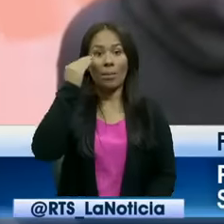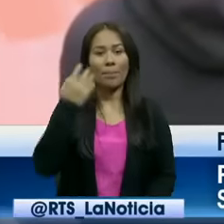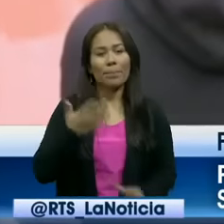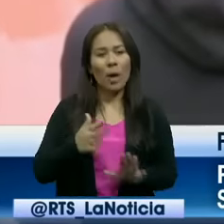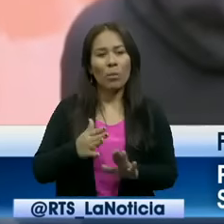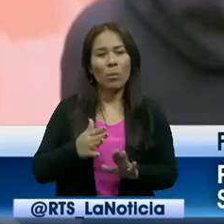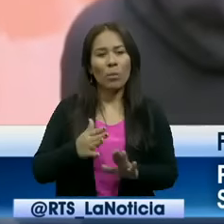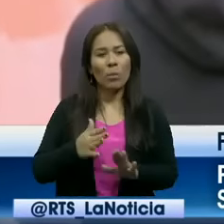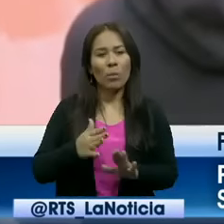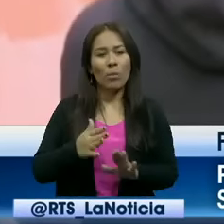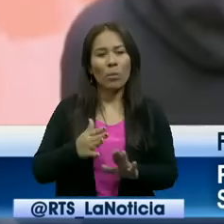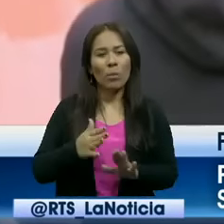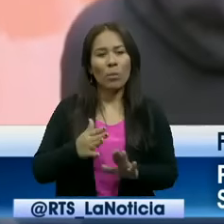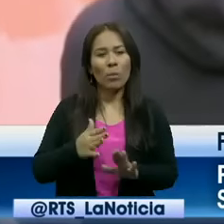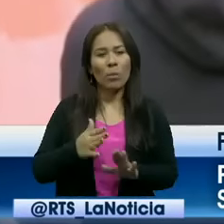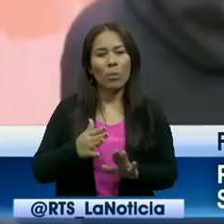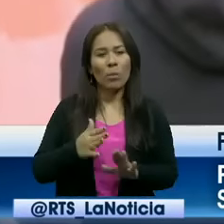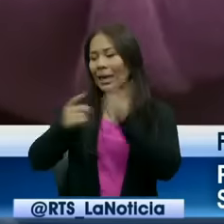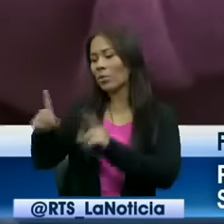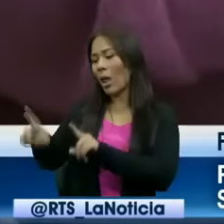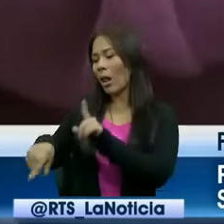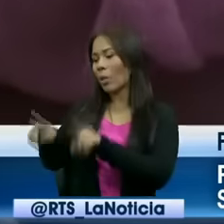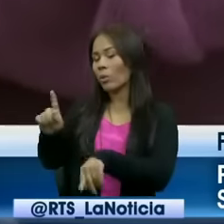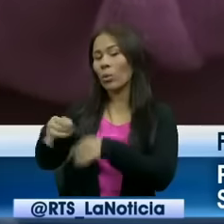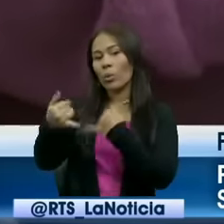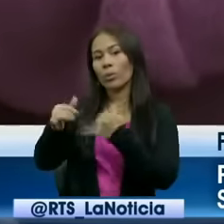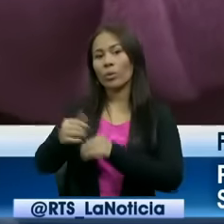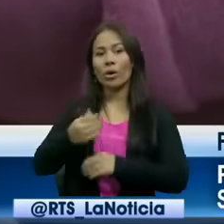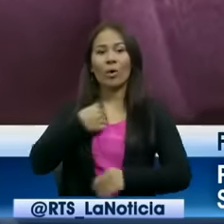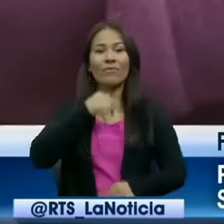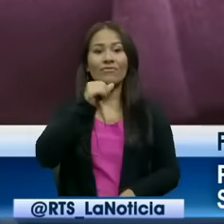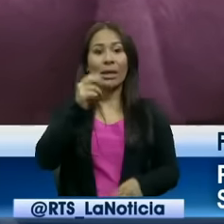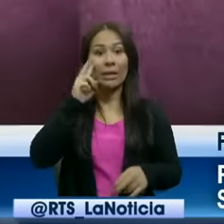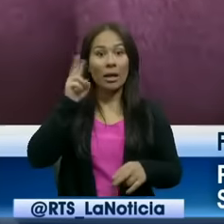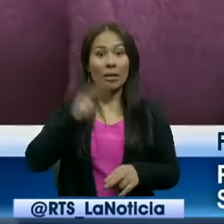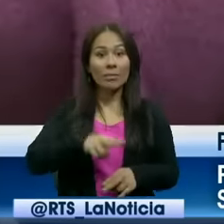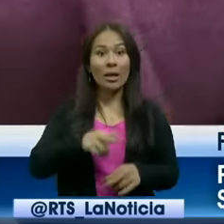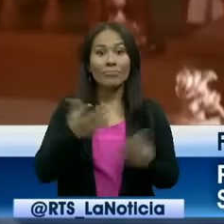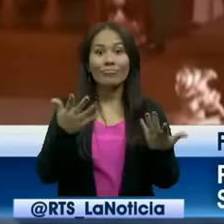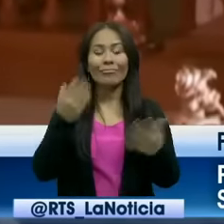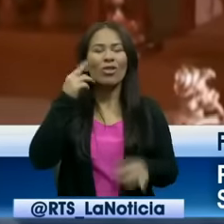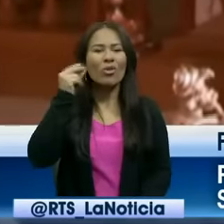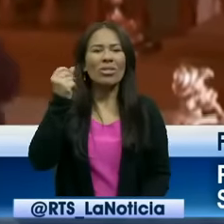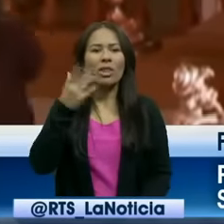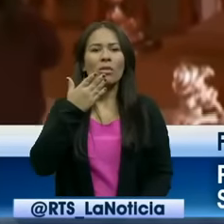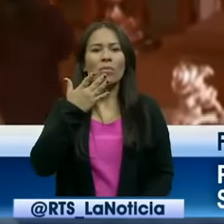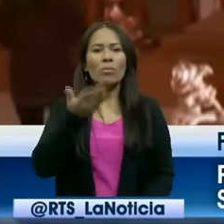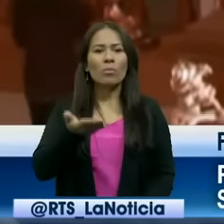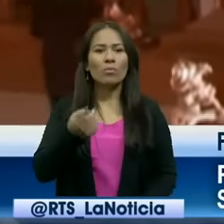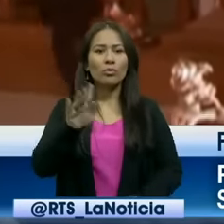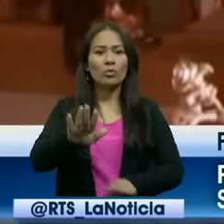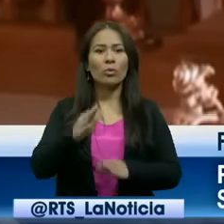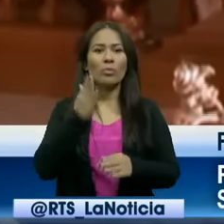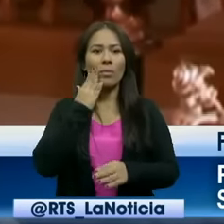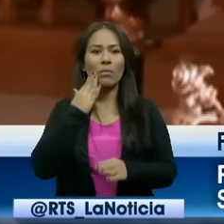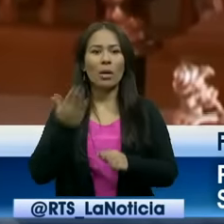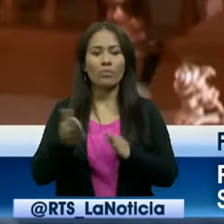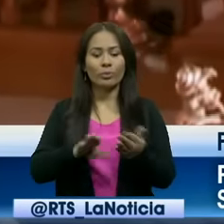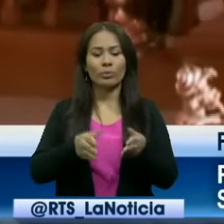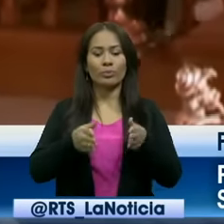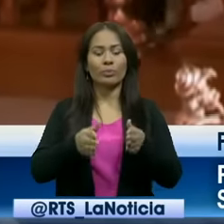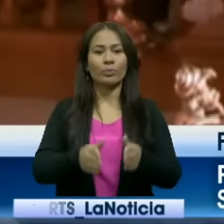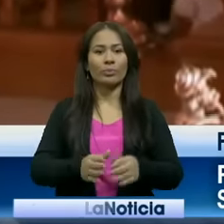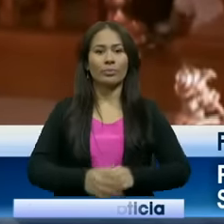juegan y se distraen entre ellos todavía, como que aún no se dan cuenta de lo que sucedió. La tragedia llegó para esta familia por partida